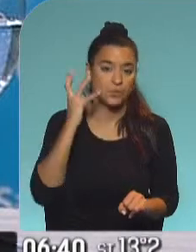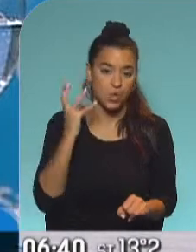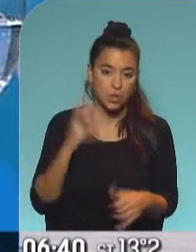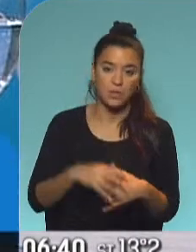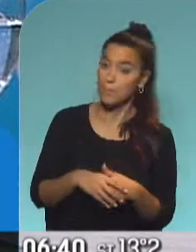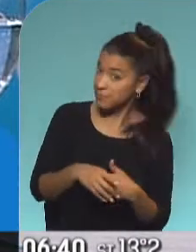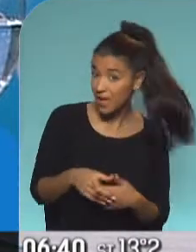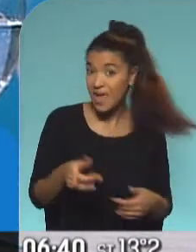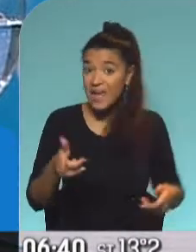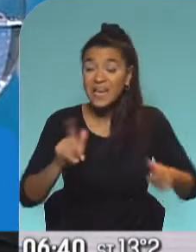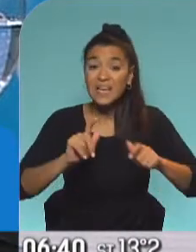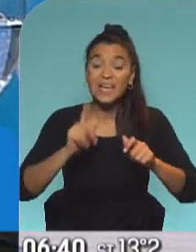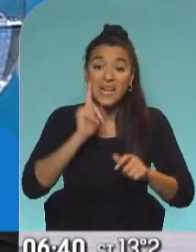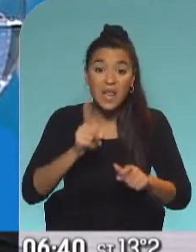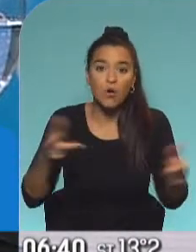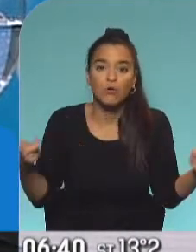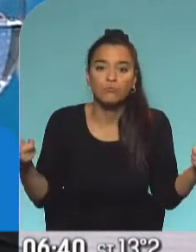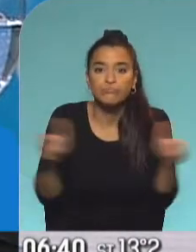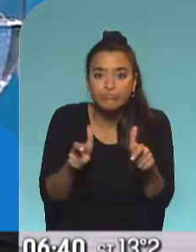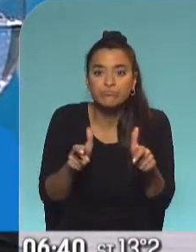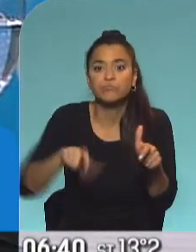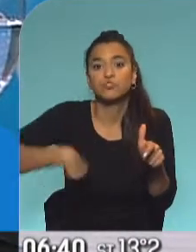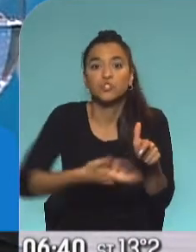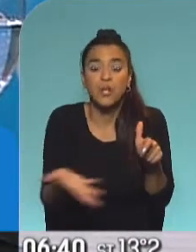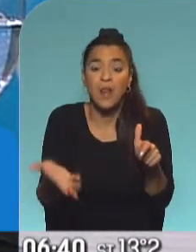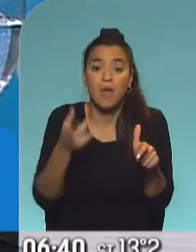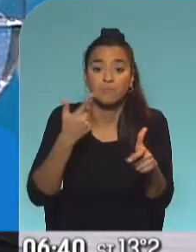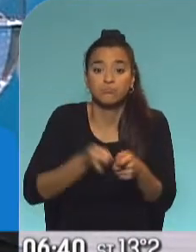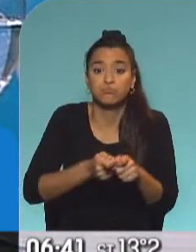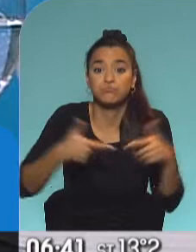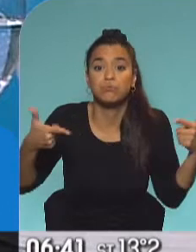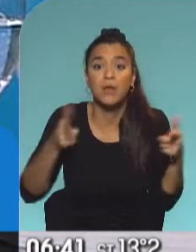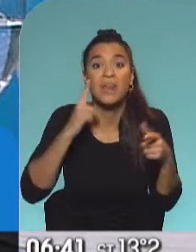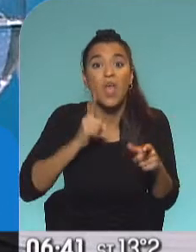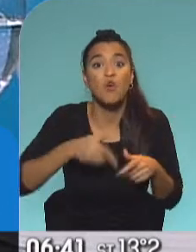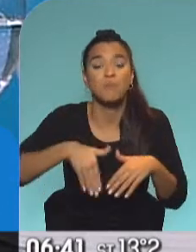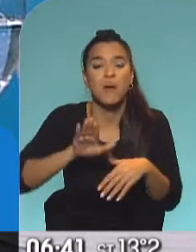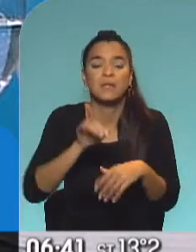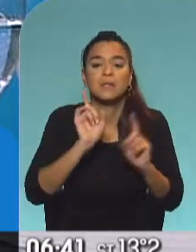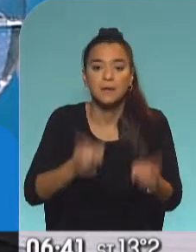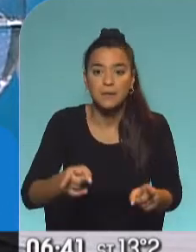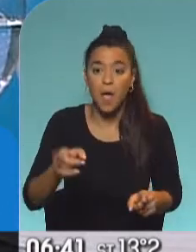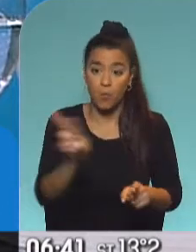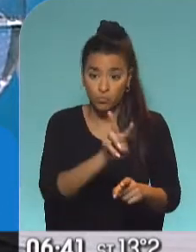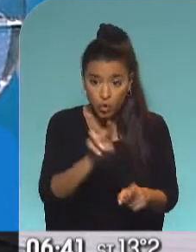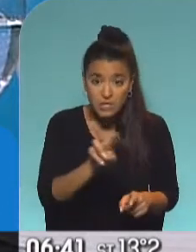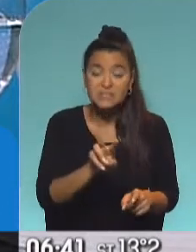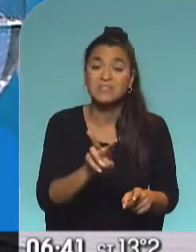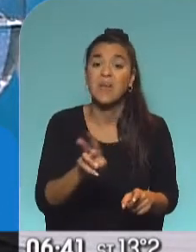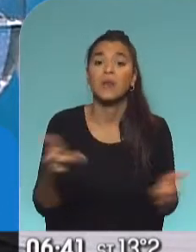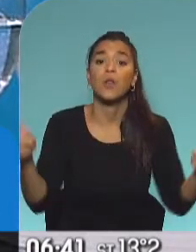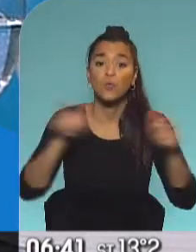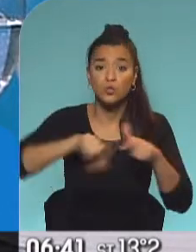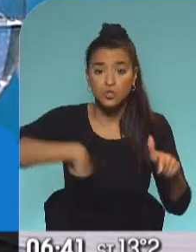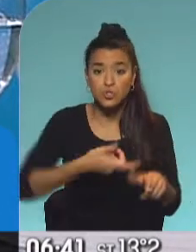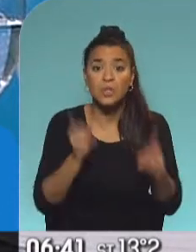el riesgo aumenta en lugares cerrados lo mismo en las reuniones sociales tanto en los lugares donde está autorizado realizar reuniones sociales